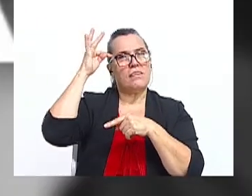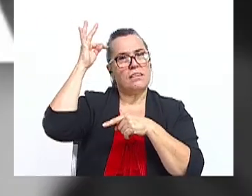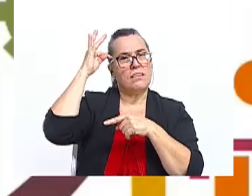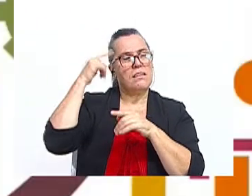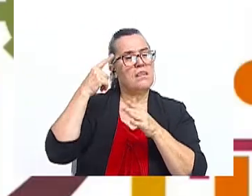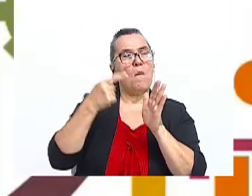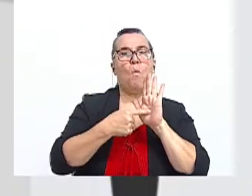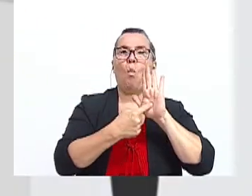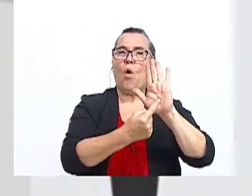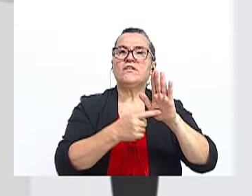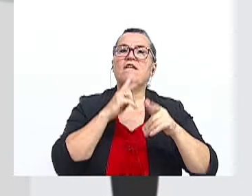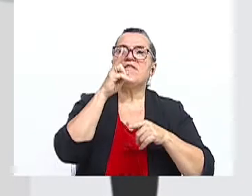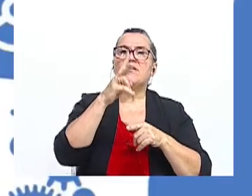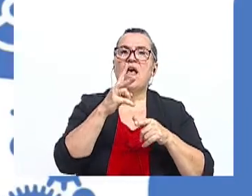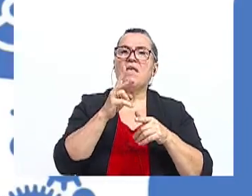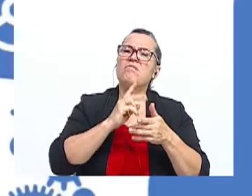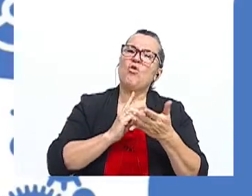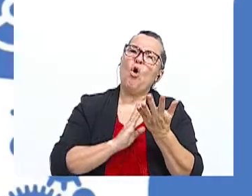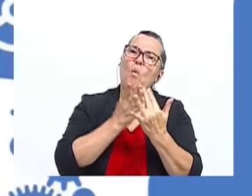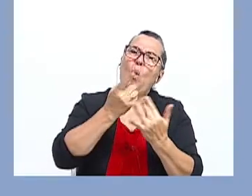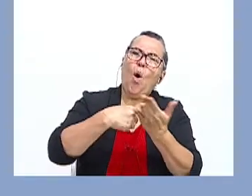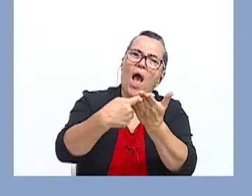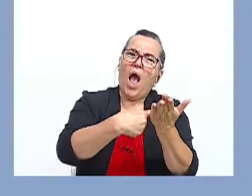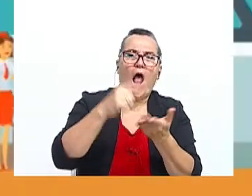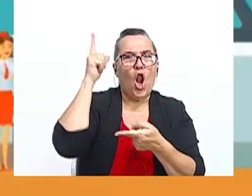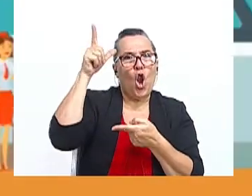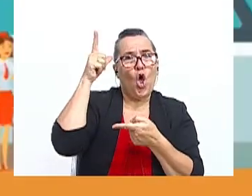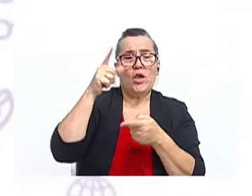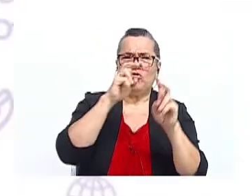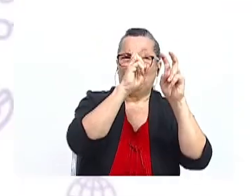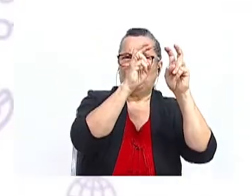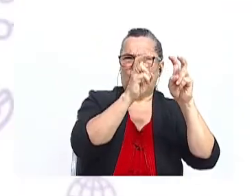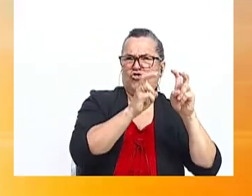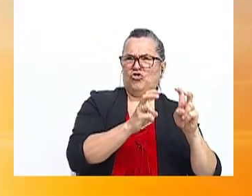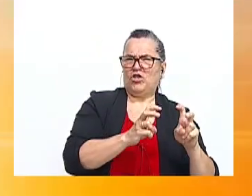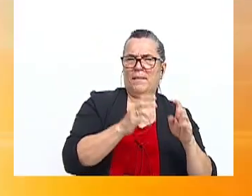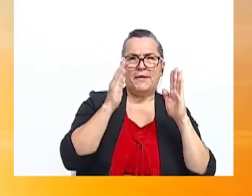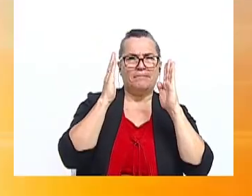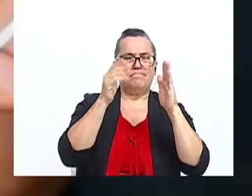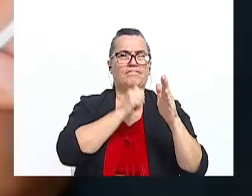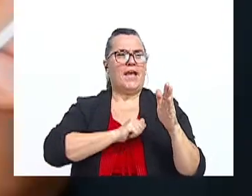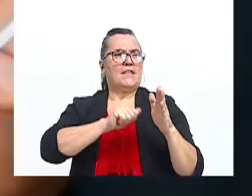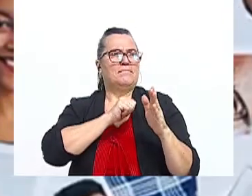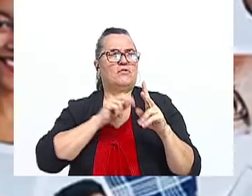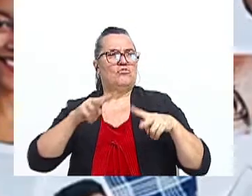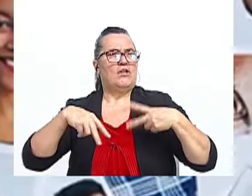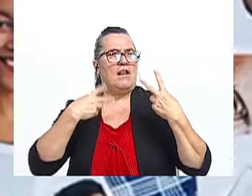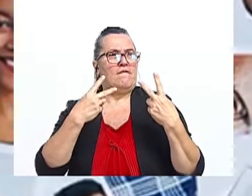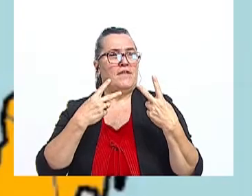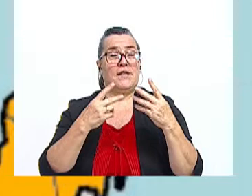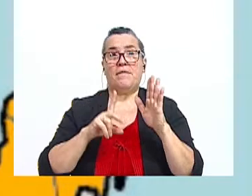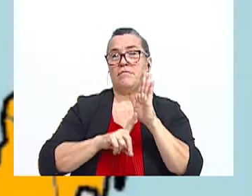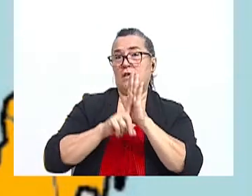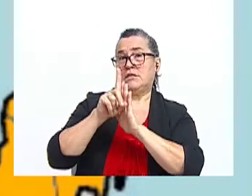una verdad por medio de argumentos lógicos. Sus temas abordan aspectos de la vida, el desarrollo del ser humano, de la nación